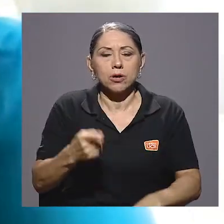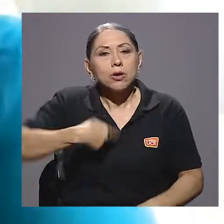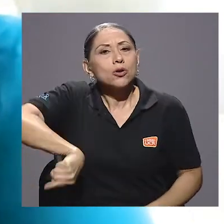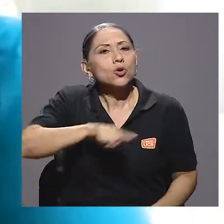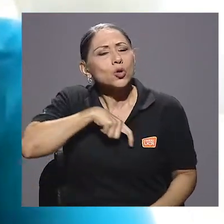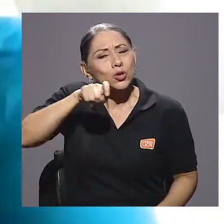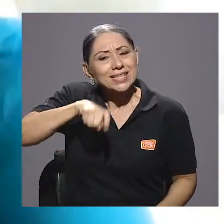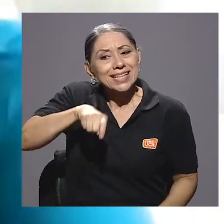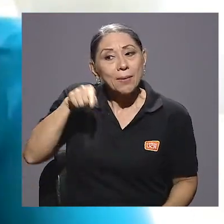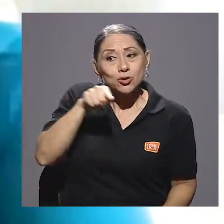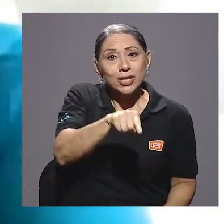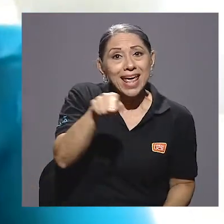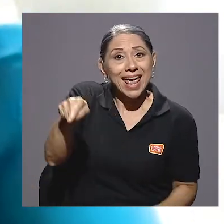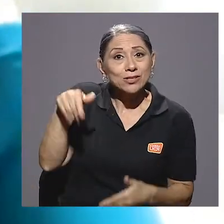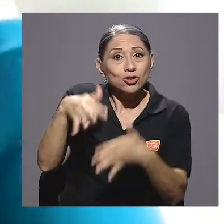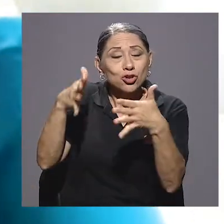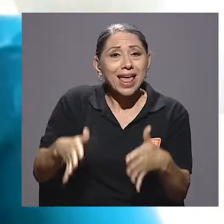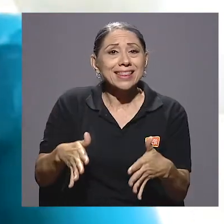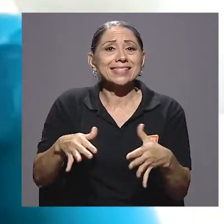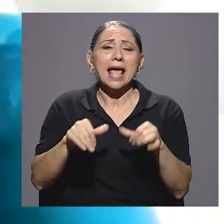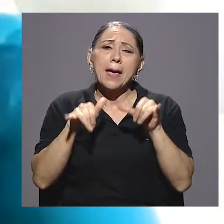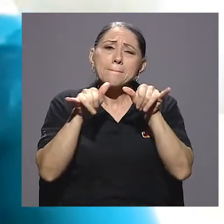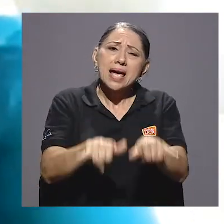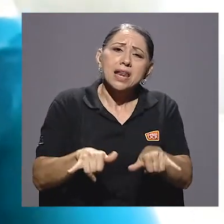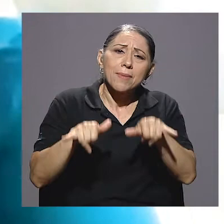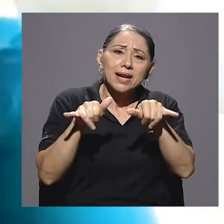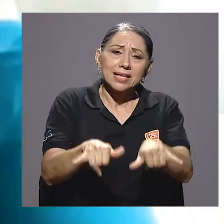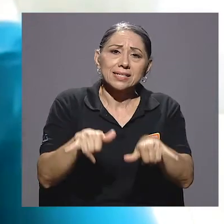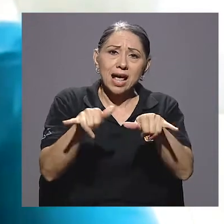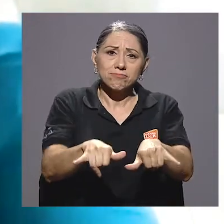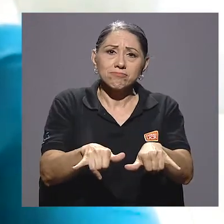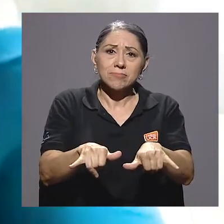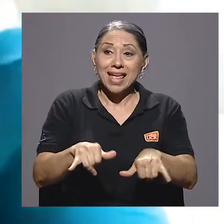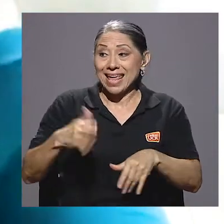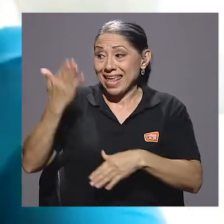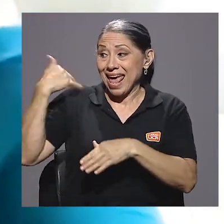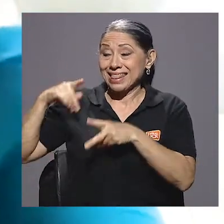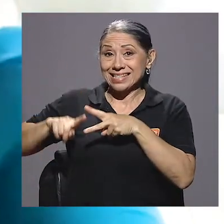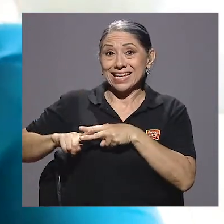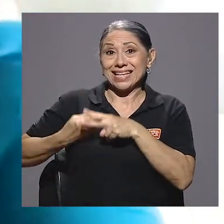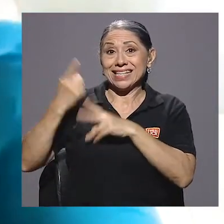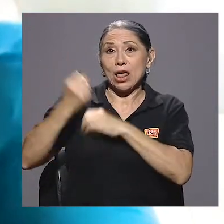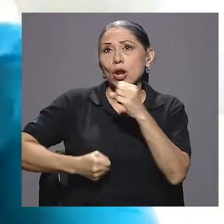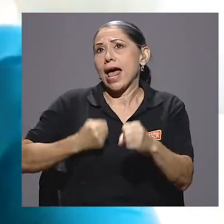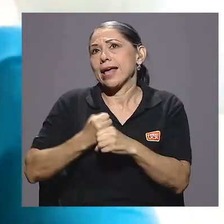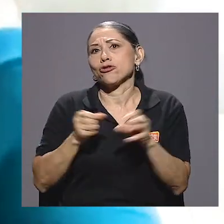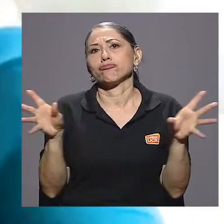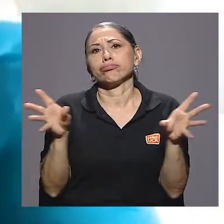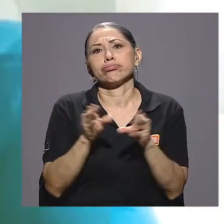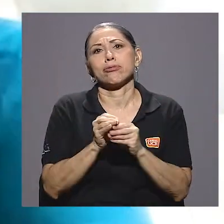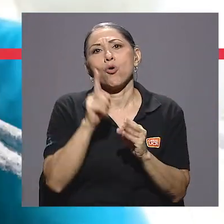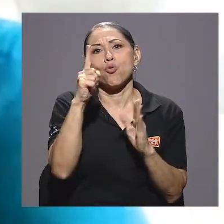Nosotros necesitamos que nuestros estudiantes permanezcan, que hayamos iniciado el año con un mapeo de